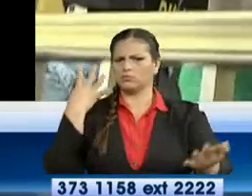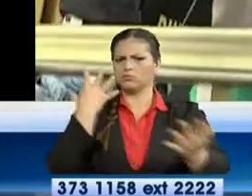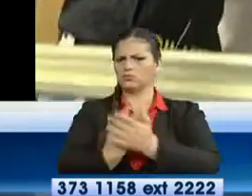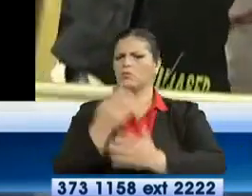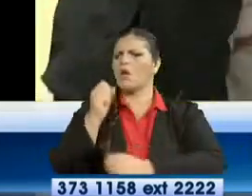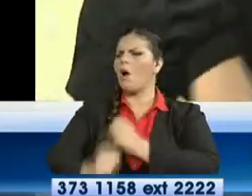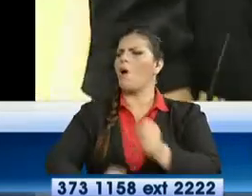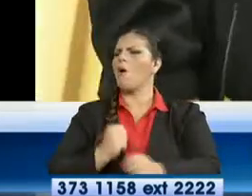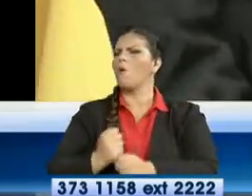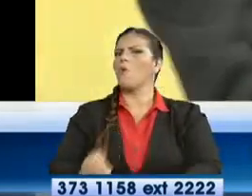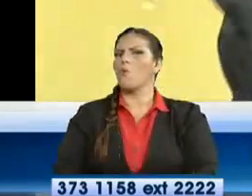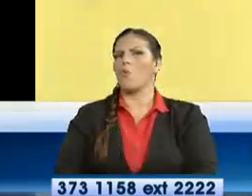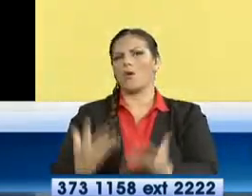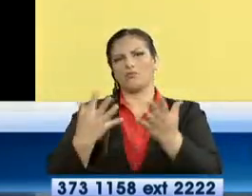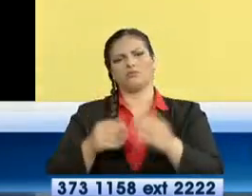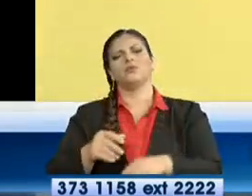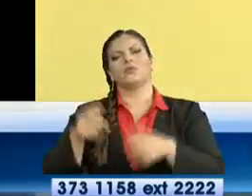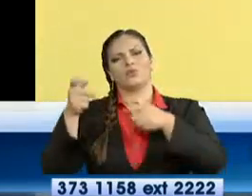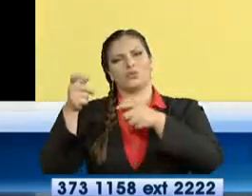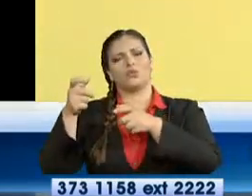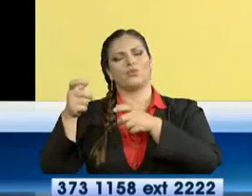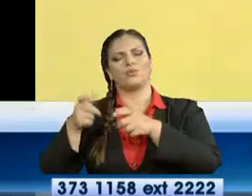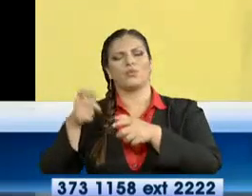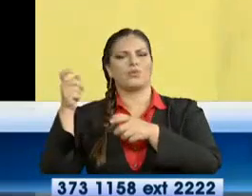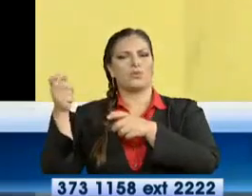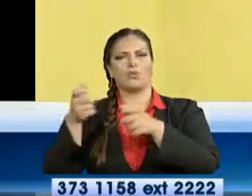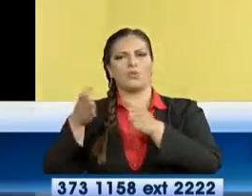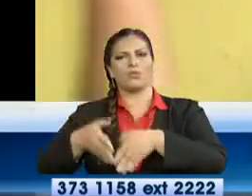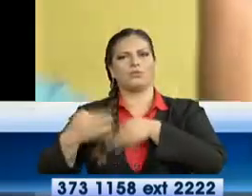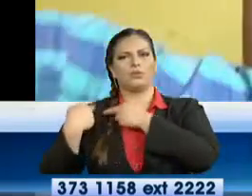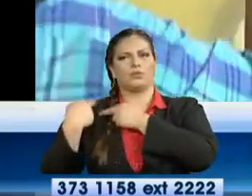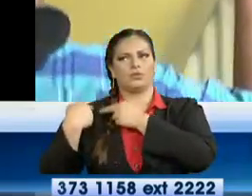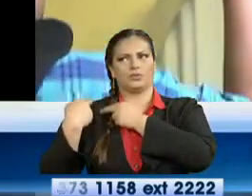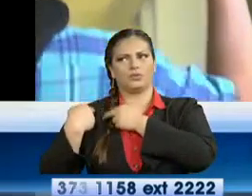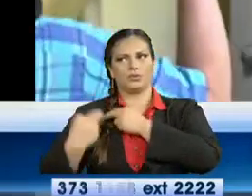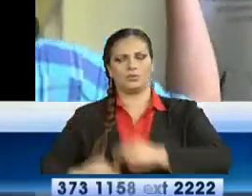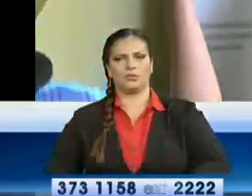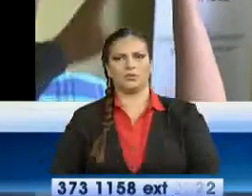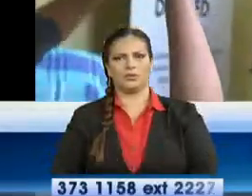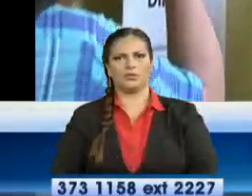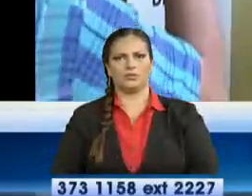a decir de las autoridades, causó conmoción en la colectividad